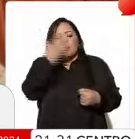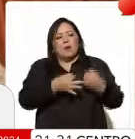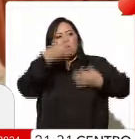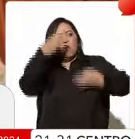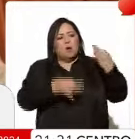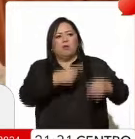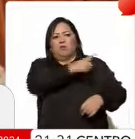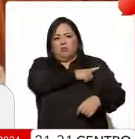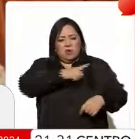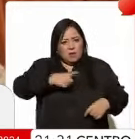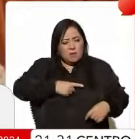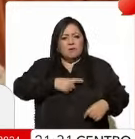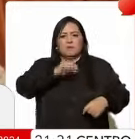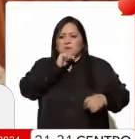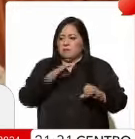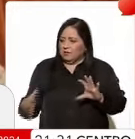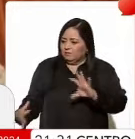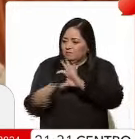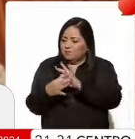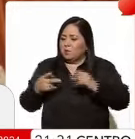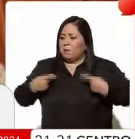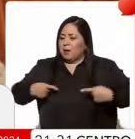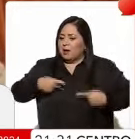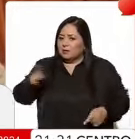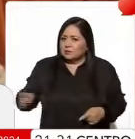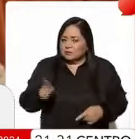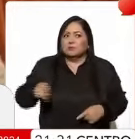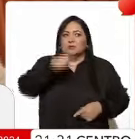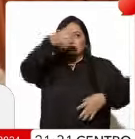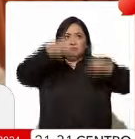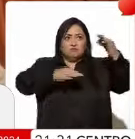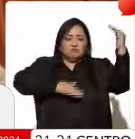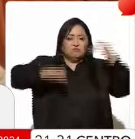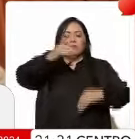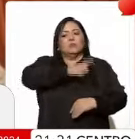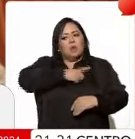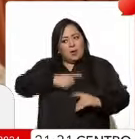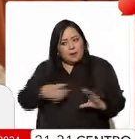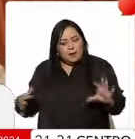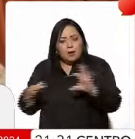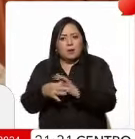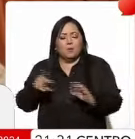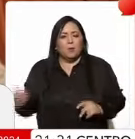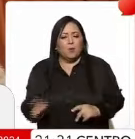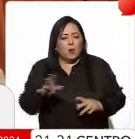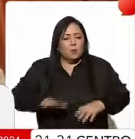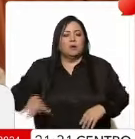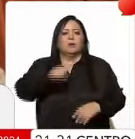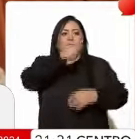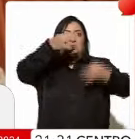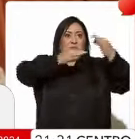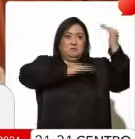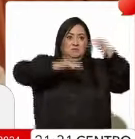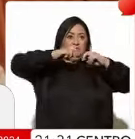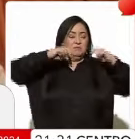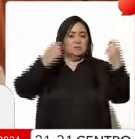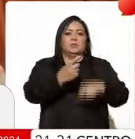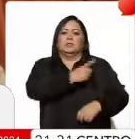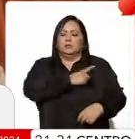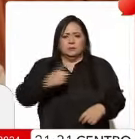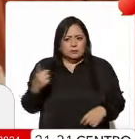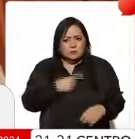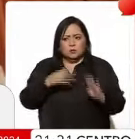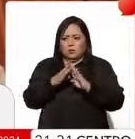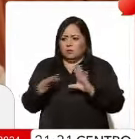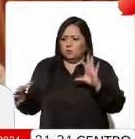tienen que vincularse con su comunidad, los magistrados tienen que vincularse con su comunidad, los ministros tienen que vincularse con sus resoluciones y con